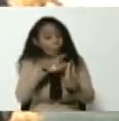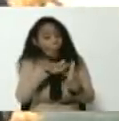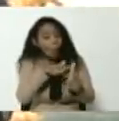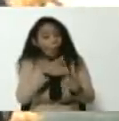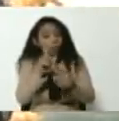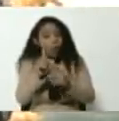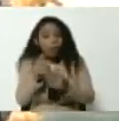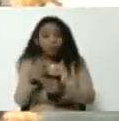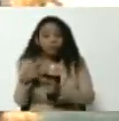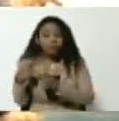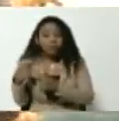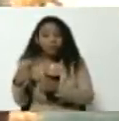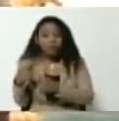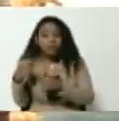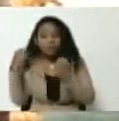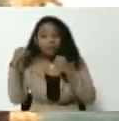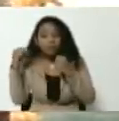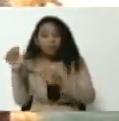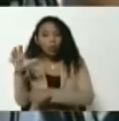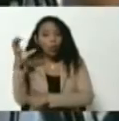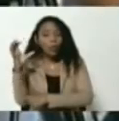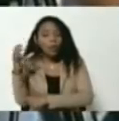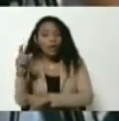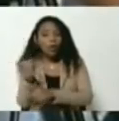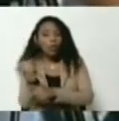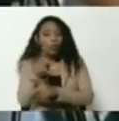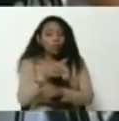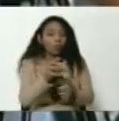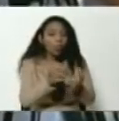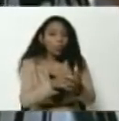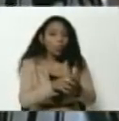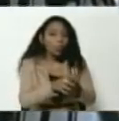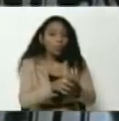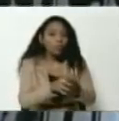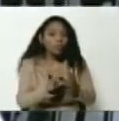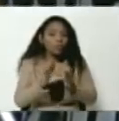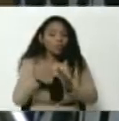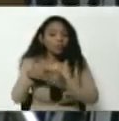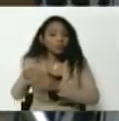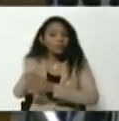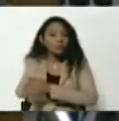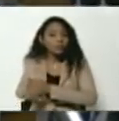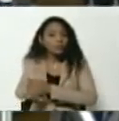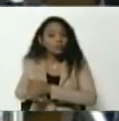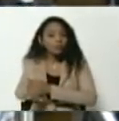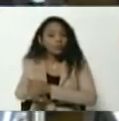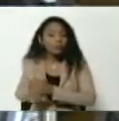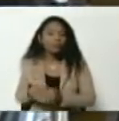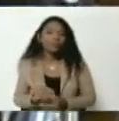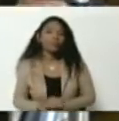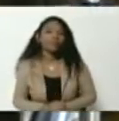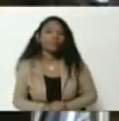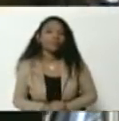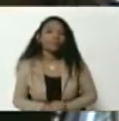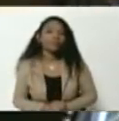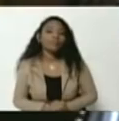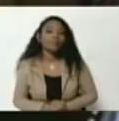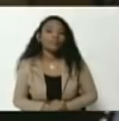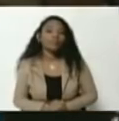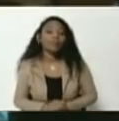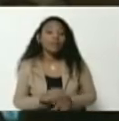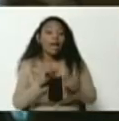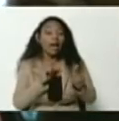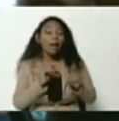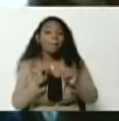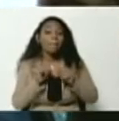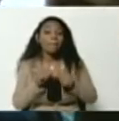una parte para entrenar mercenarios en Colombia, y la otra parte se la embolsillaron, papá. Y allí es